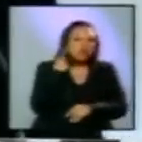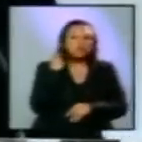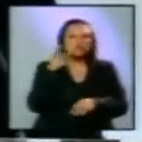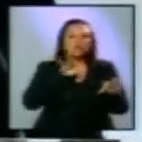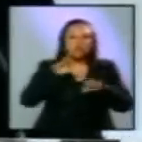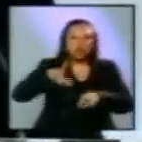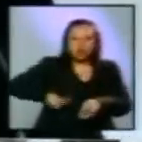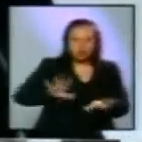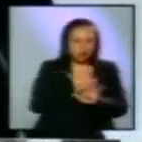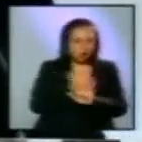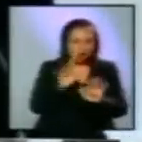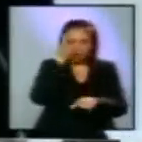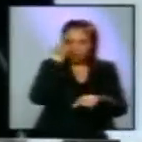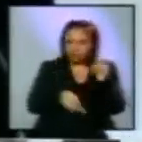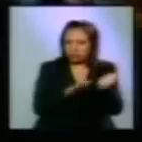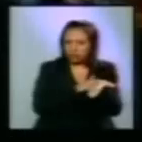funcionarios públicos.